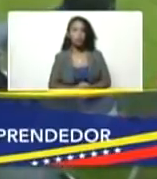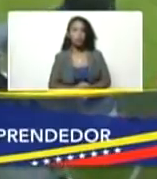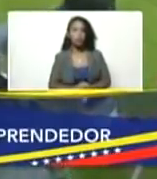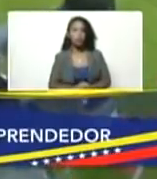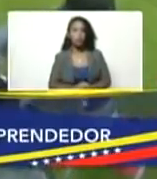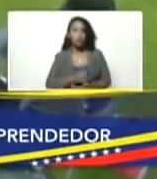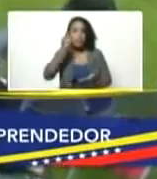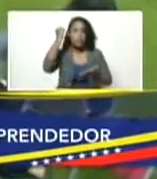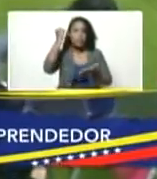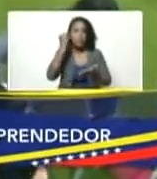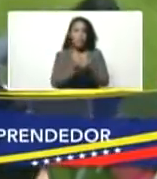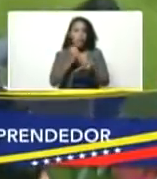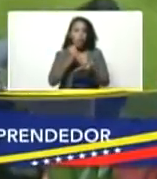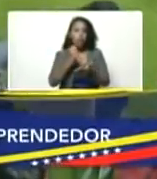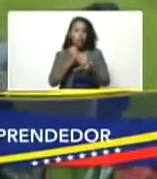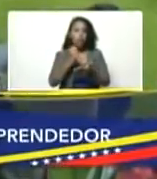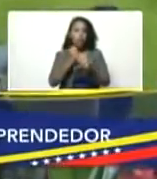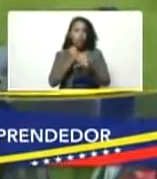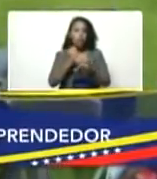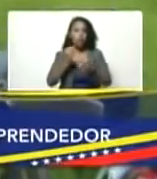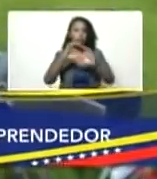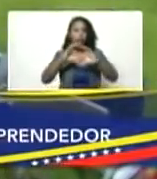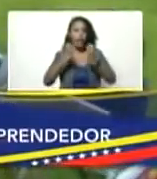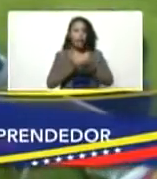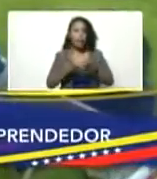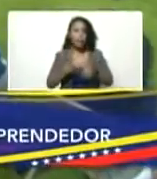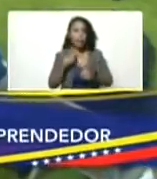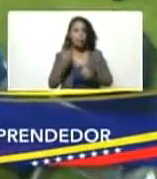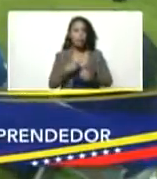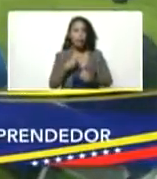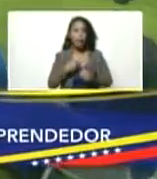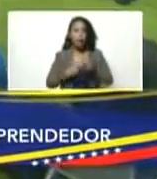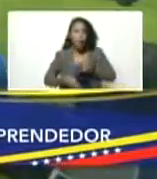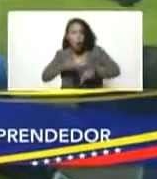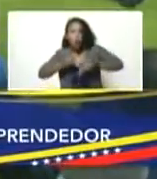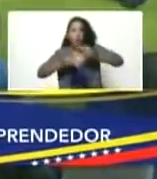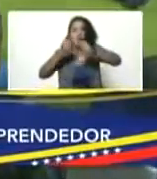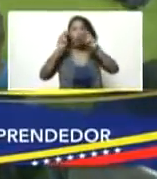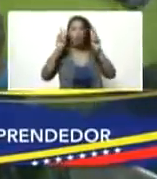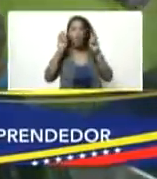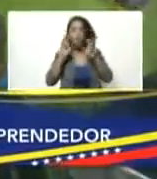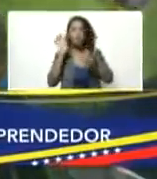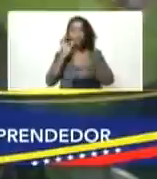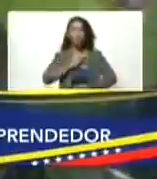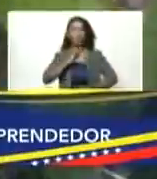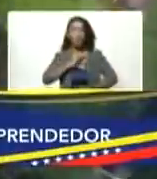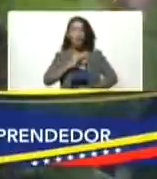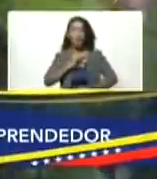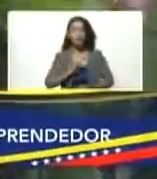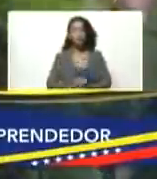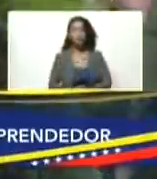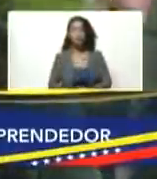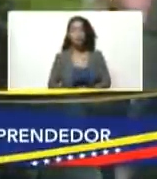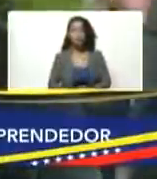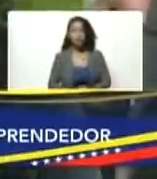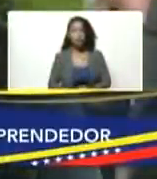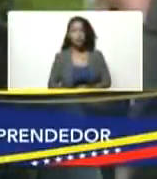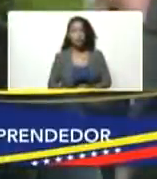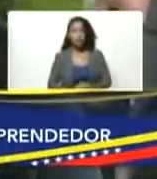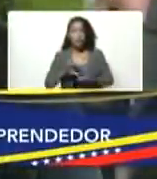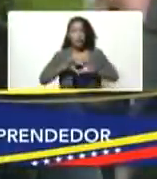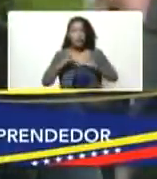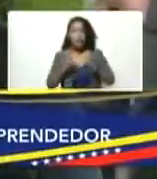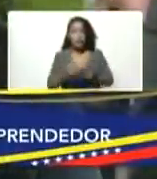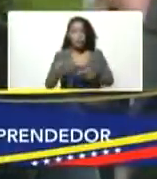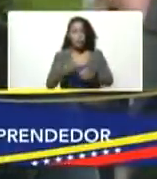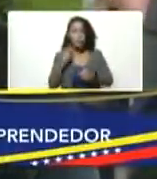el sello de la clase principal en la construcción de la nueva sociedad, el socialismo. La clase